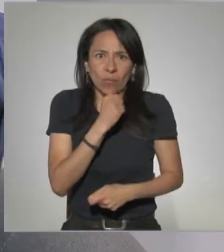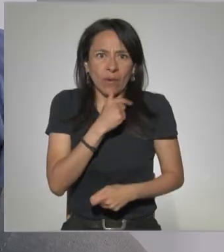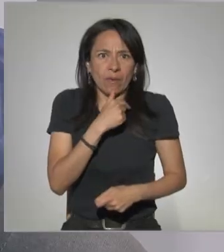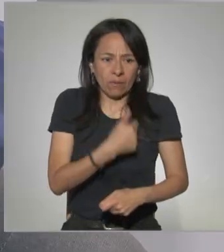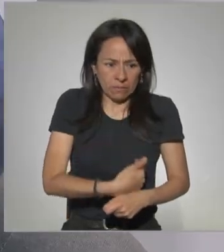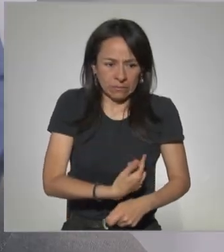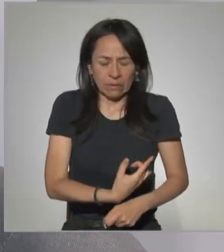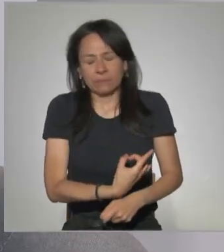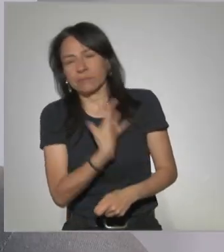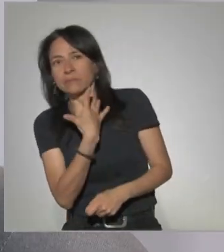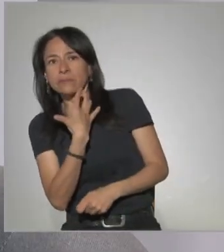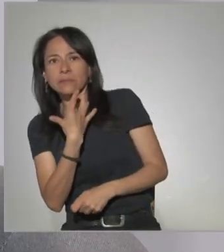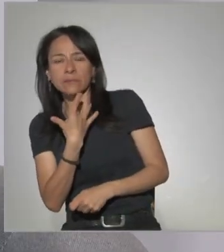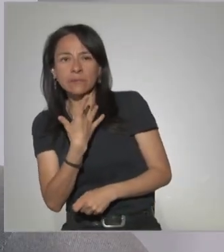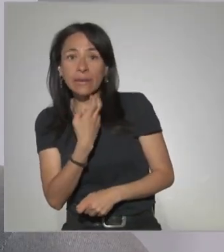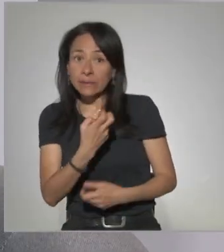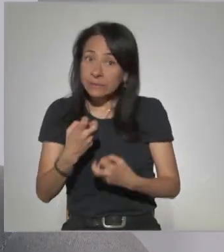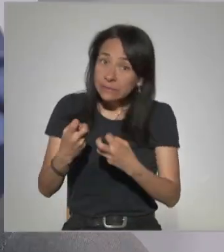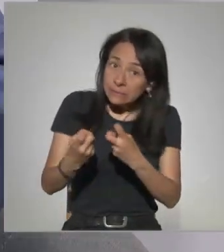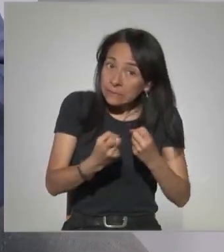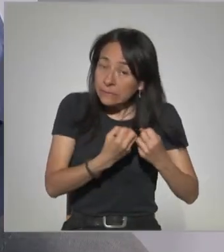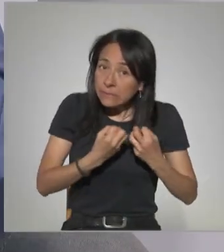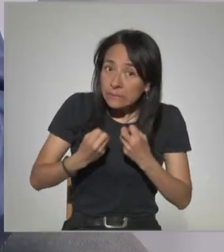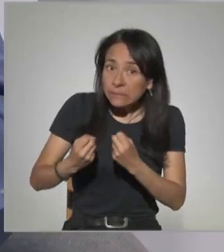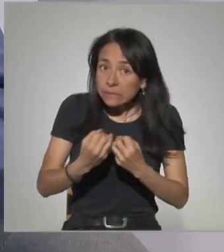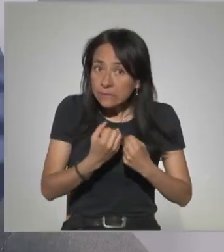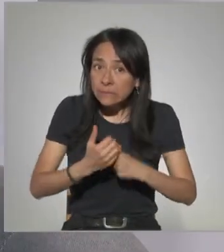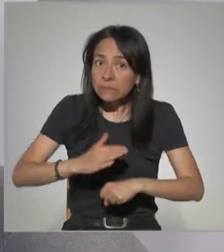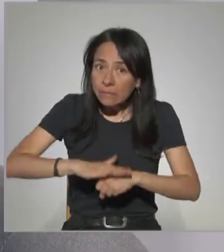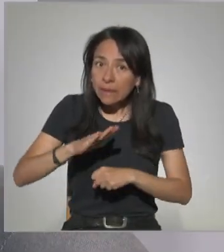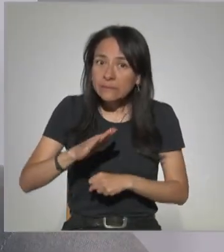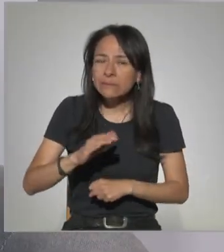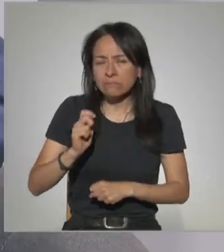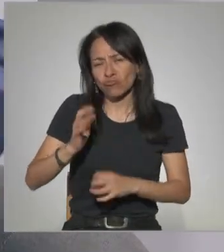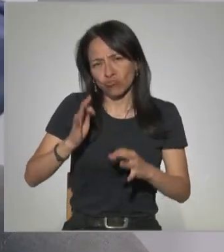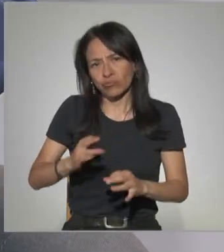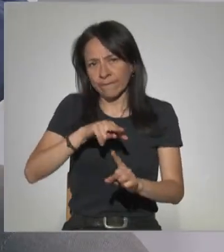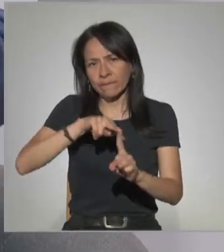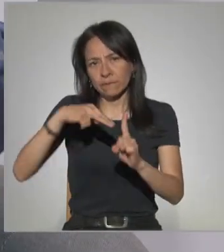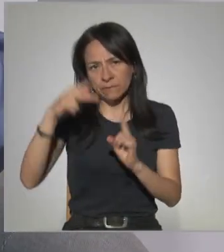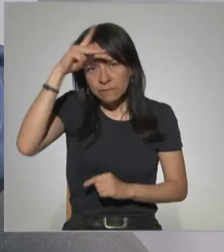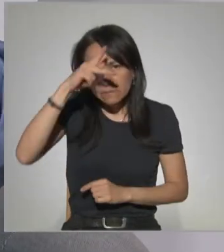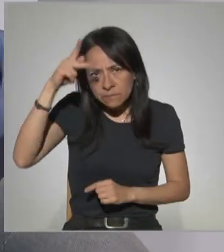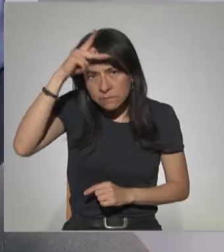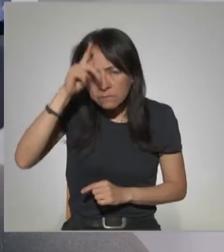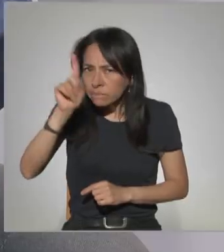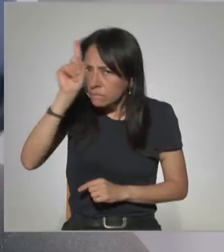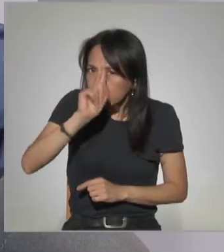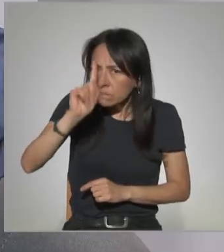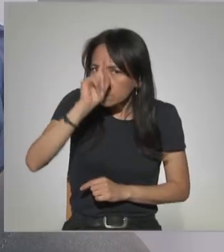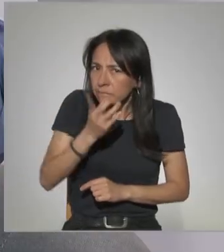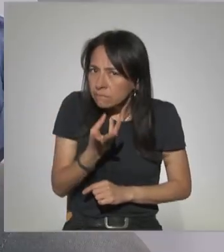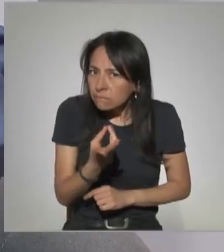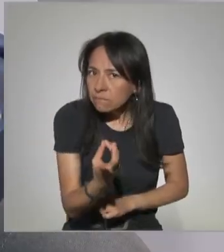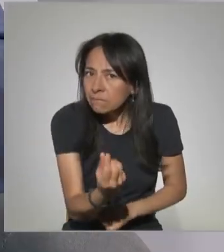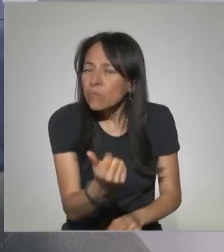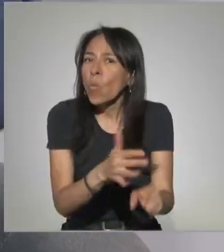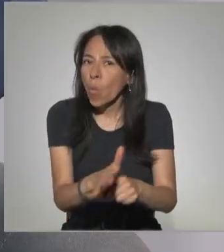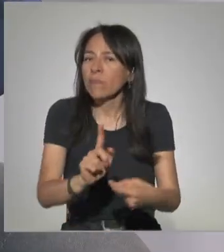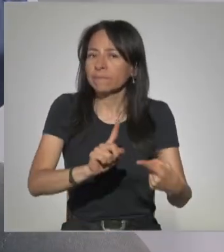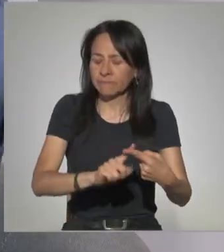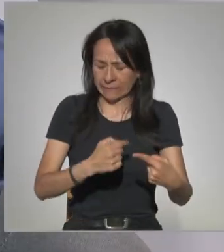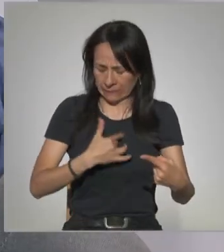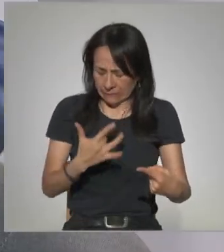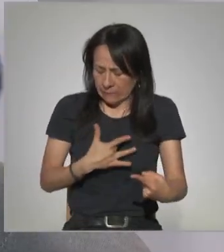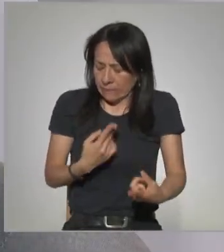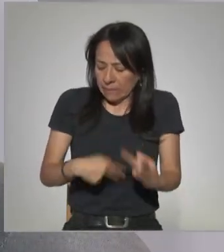Entonces, frente al estrés, lo que más se aconseja desde el punto de vista psicológico es recordar que yo puedo con esto, recordar